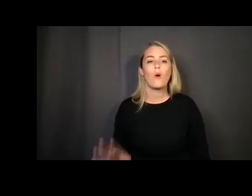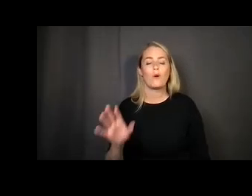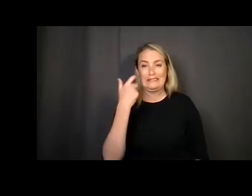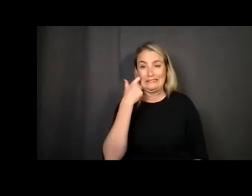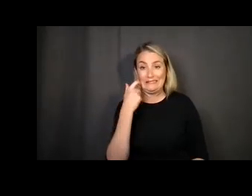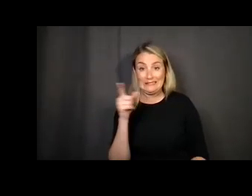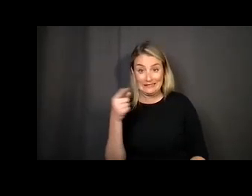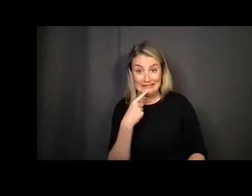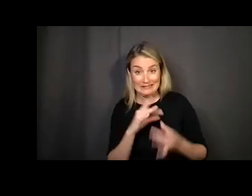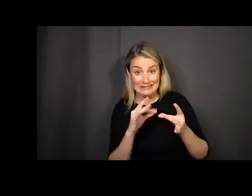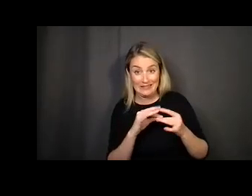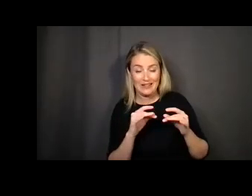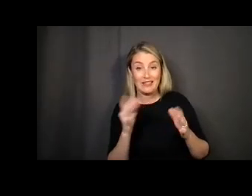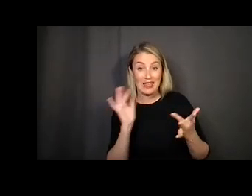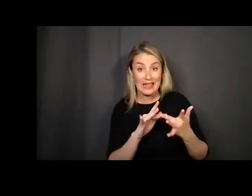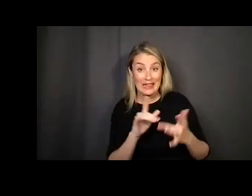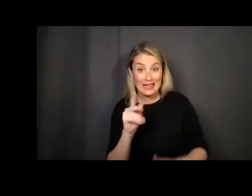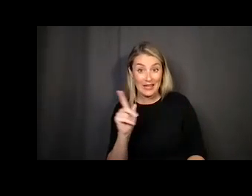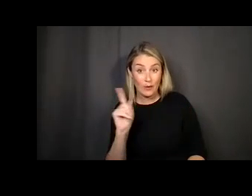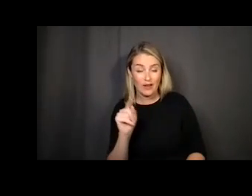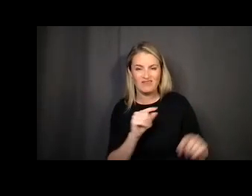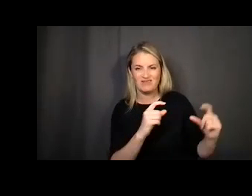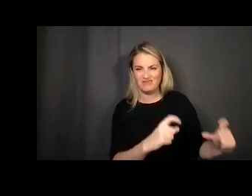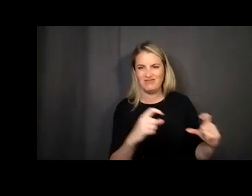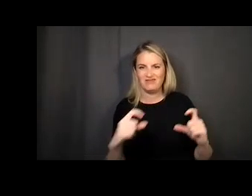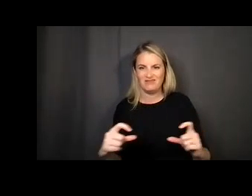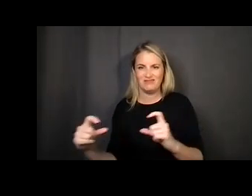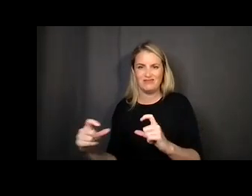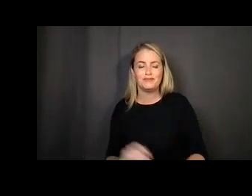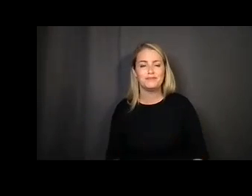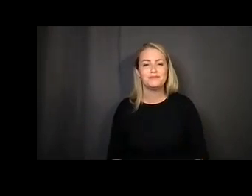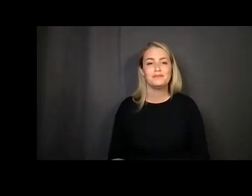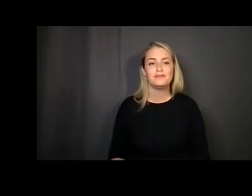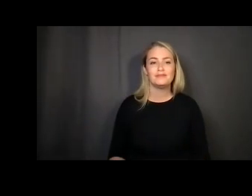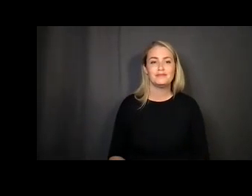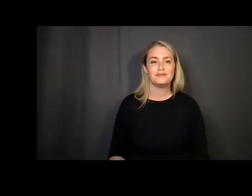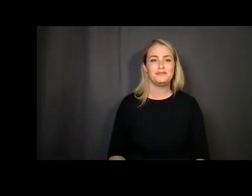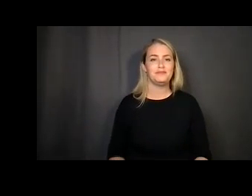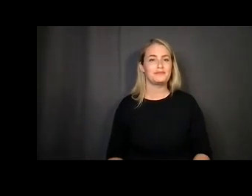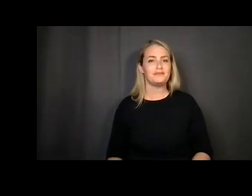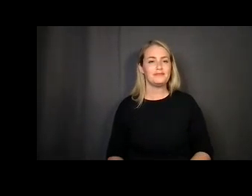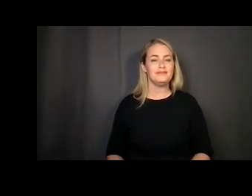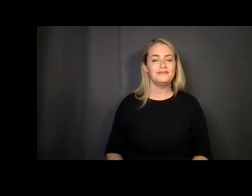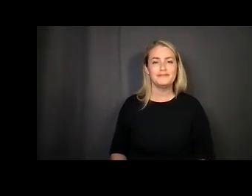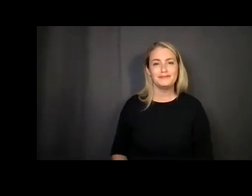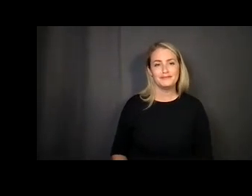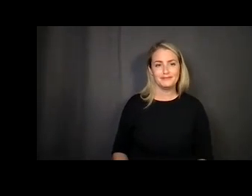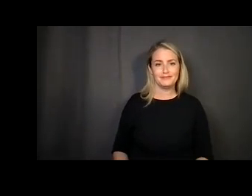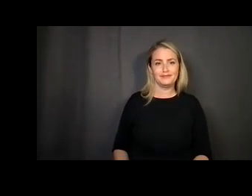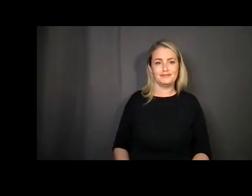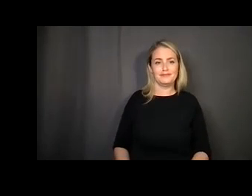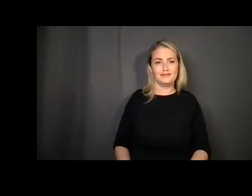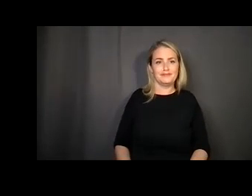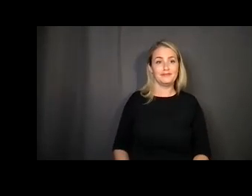talking about. Estos son los enlaces de los que estaba hablando Mary. All right. So